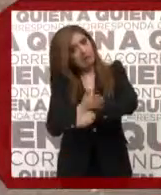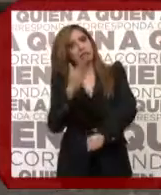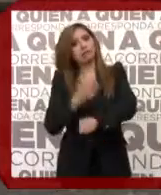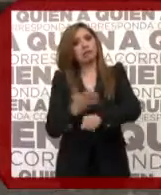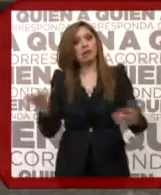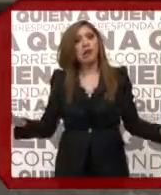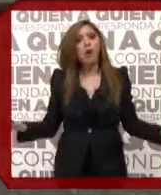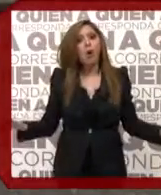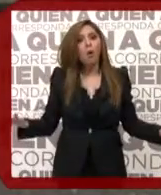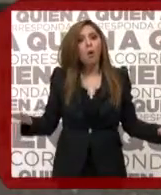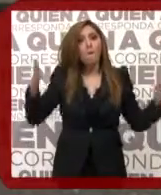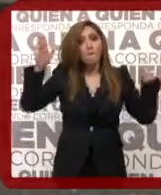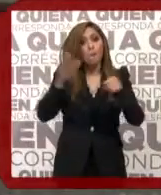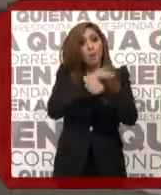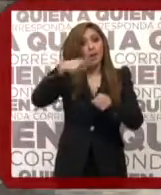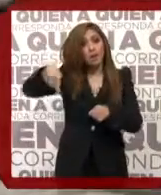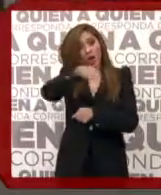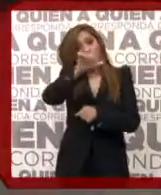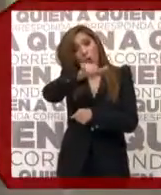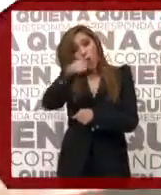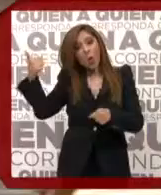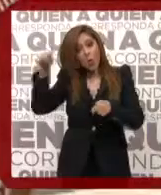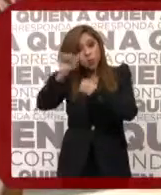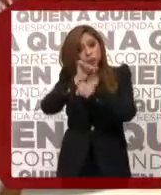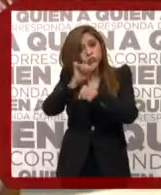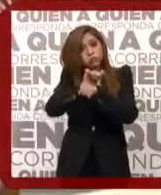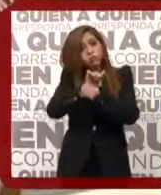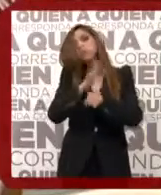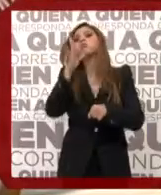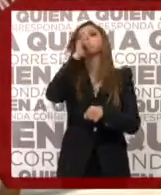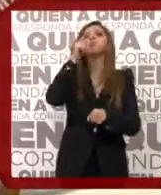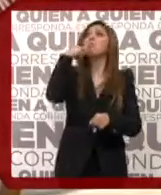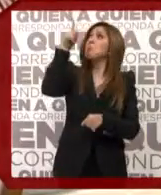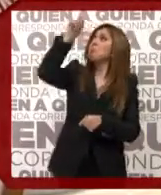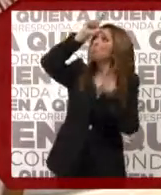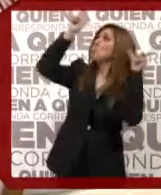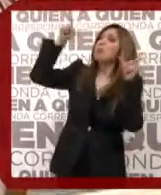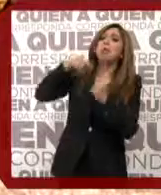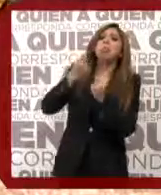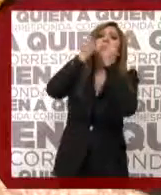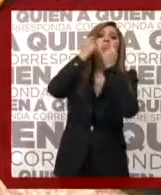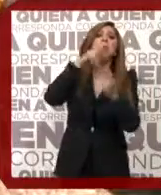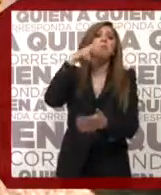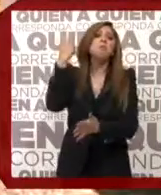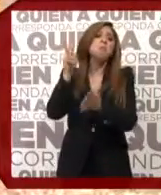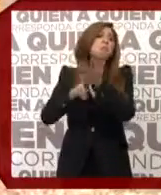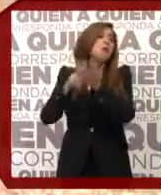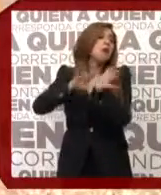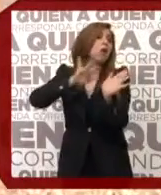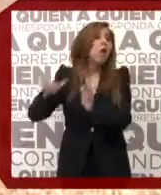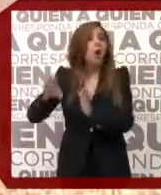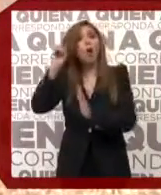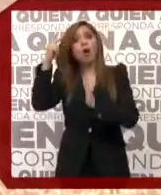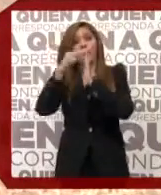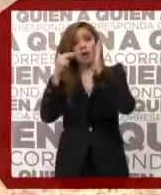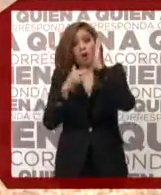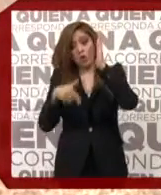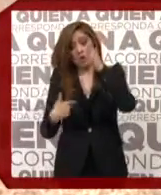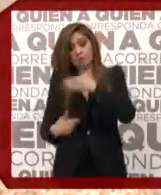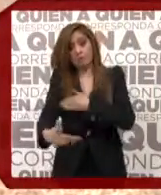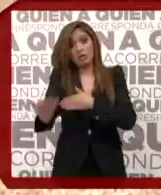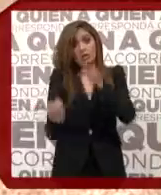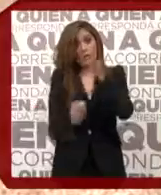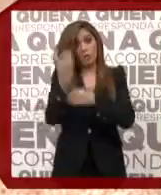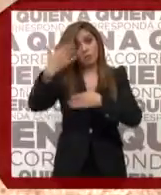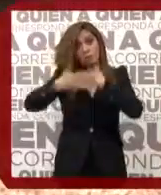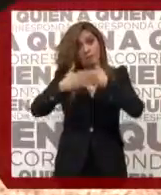ejemplar porque si no los demás automovilistas tampoco van a respetar ningún señalamiento o el reglamento de tránsito que habrá de